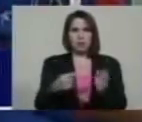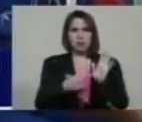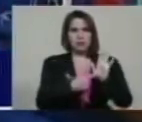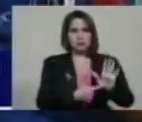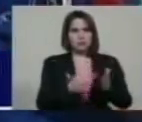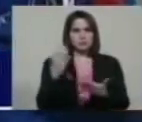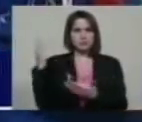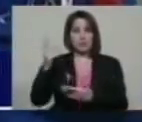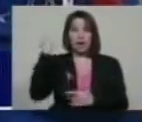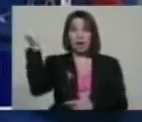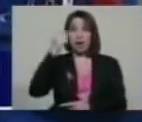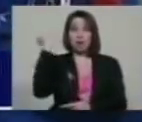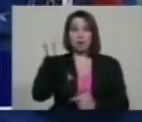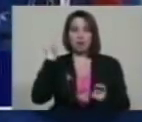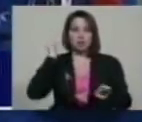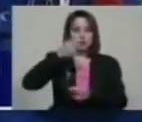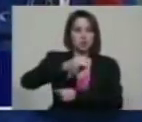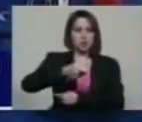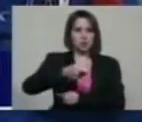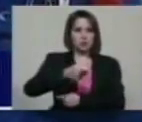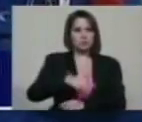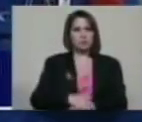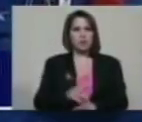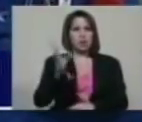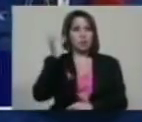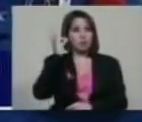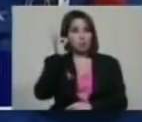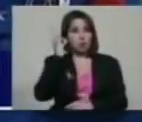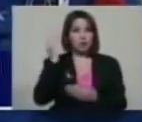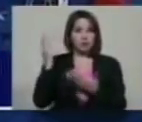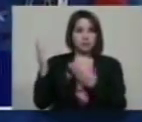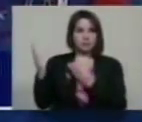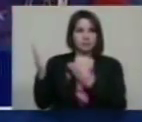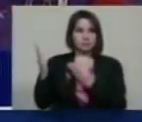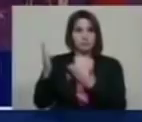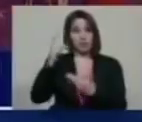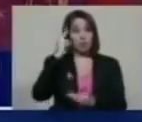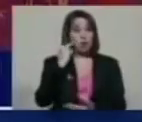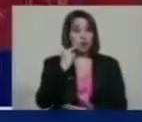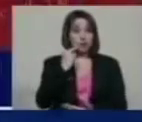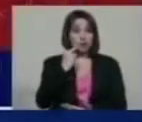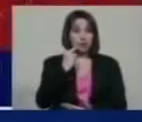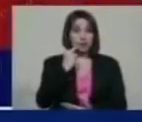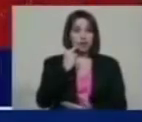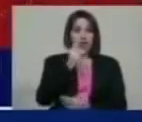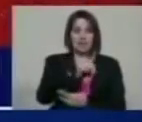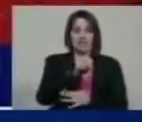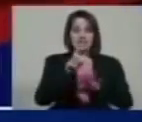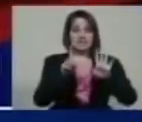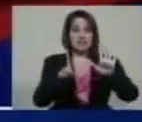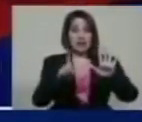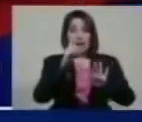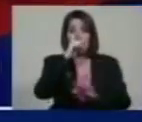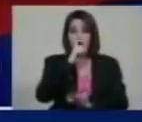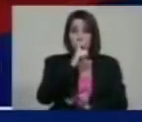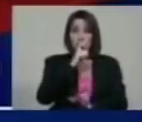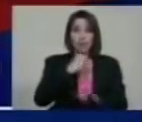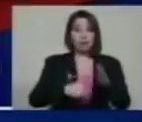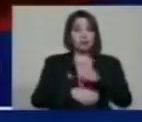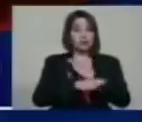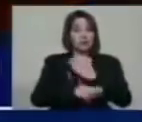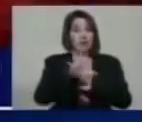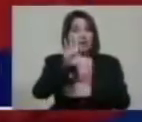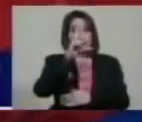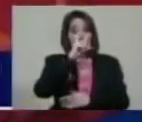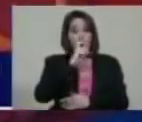Estado Apure. María Jiménez, del Estado Bolívar, apenas 16 años, todavía cursando el 5º